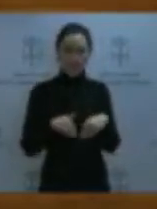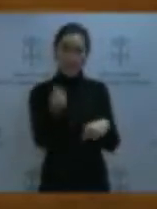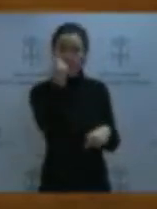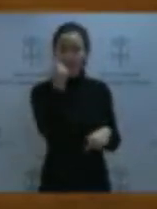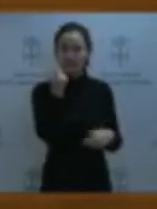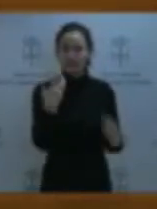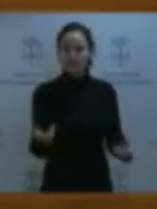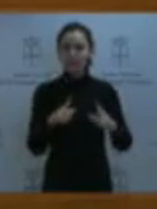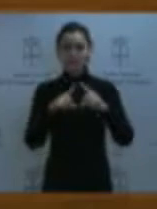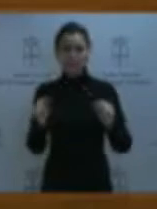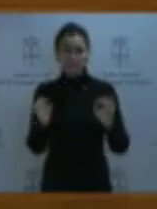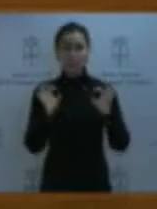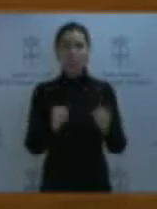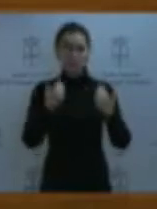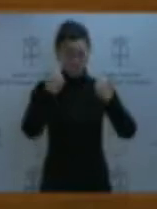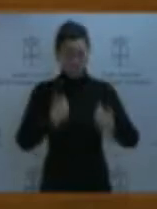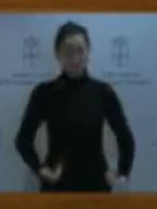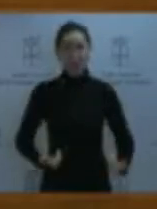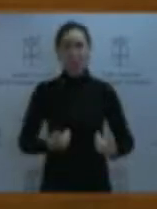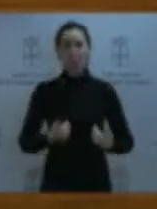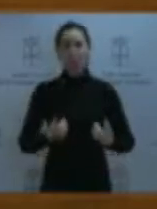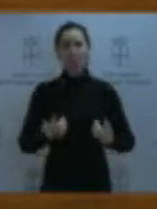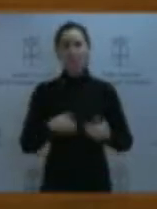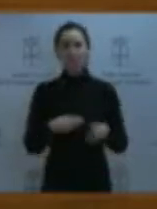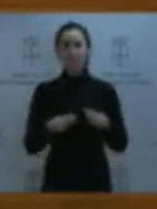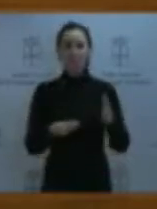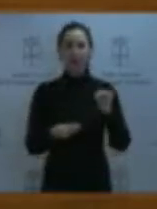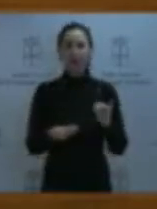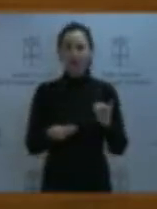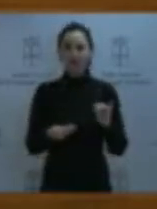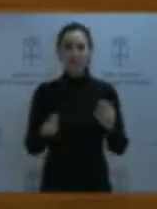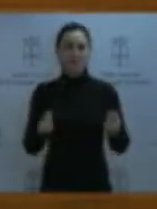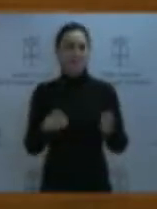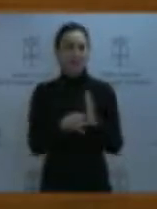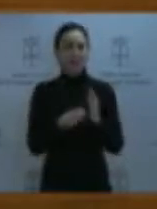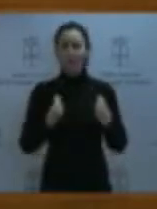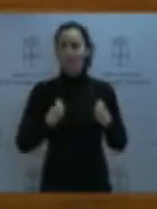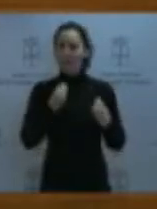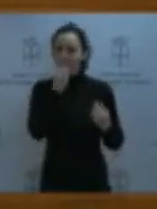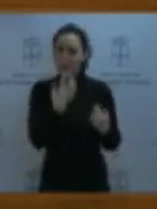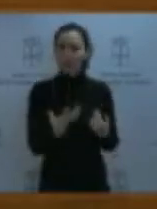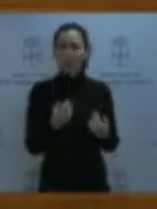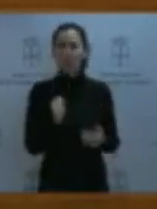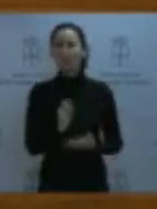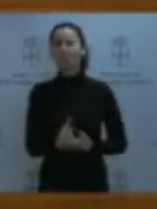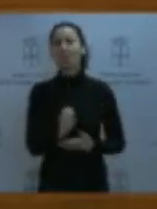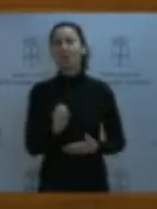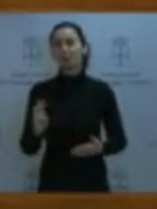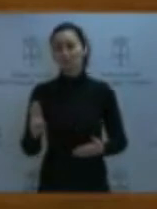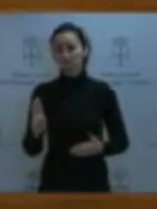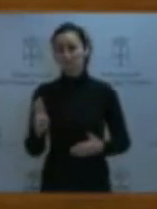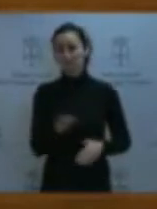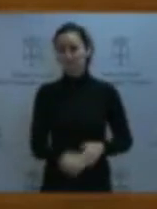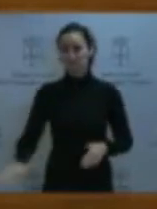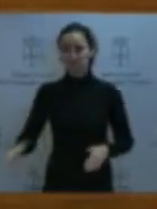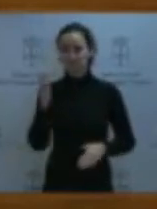con los recursos materiales y humanos para vivir mucho mejor de lo que hacemos. Apuestas como el 0 a 3 son la mejor invitación a quedarse en